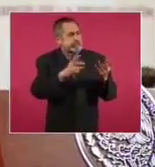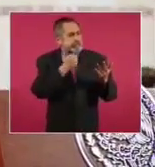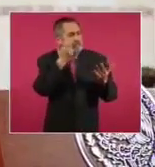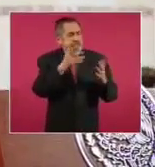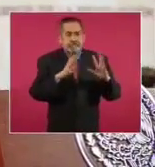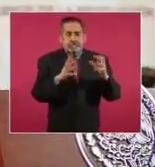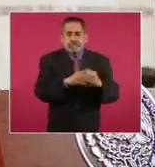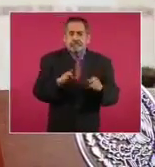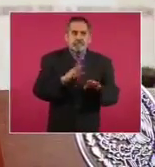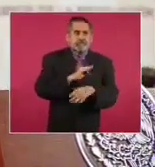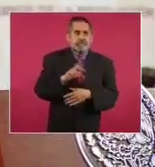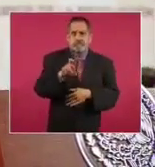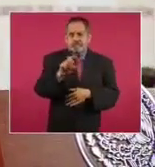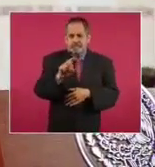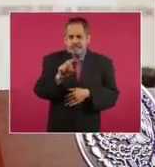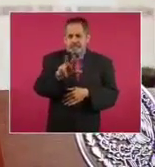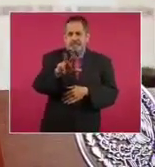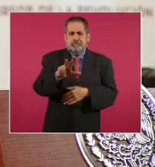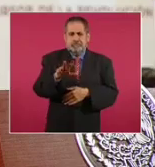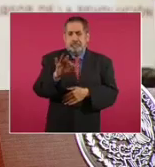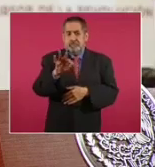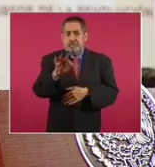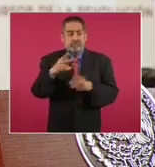como 38, 40